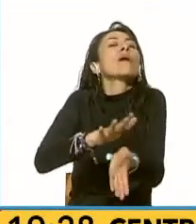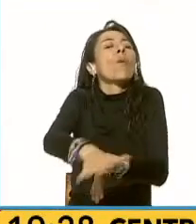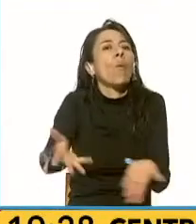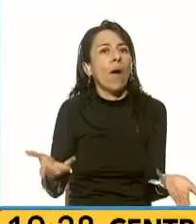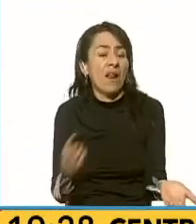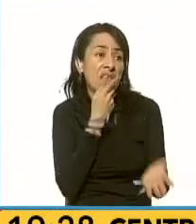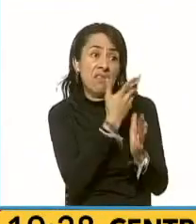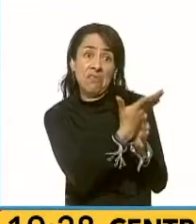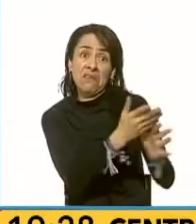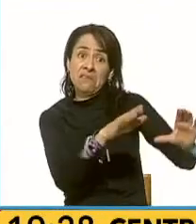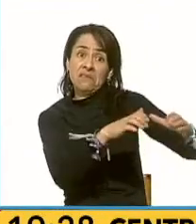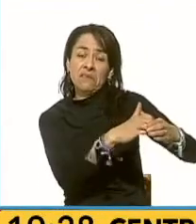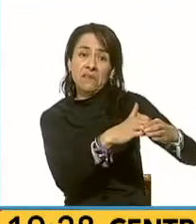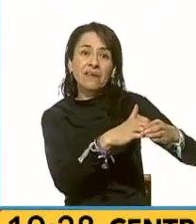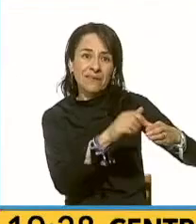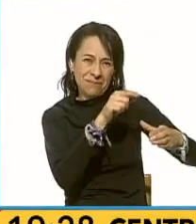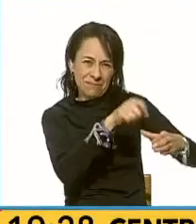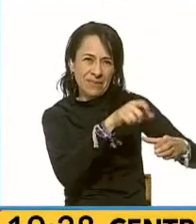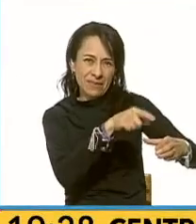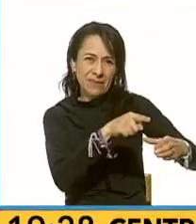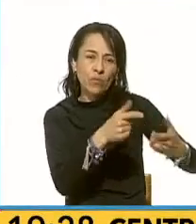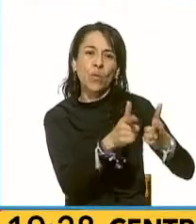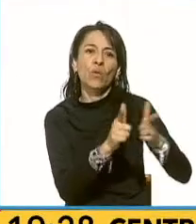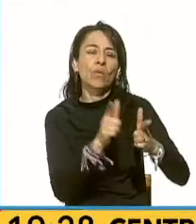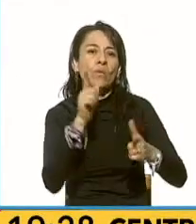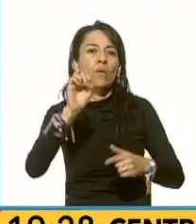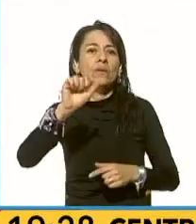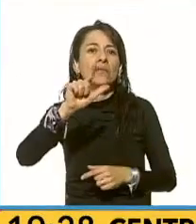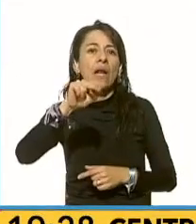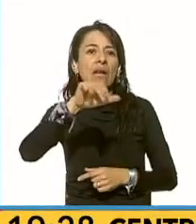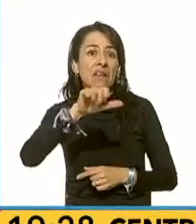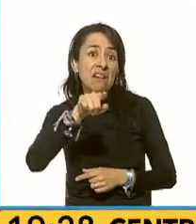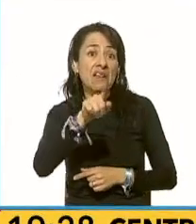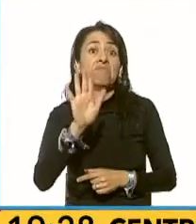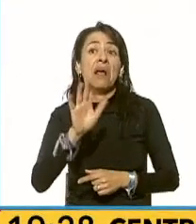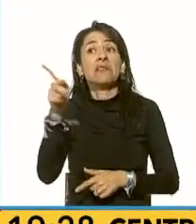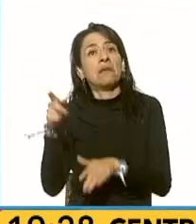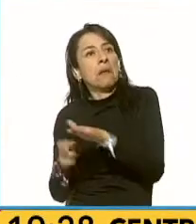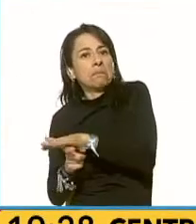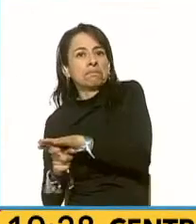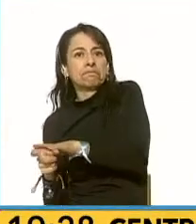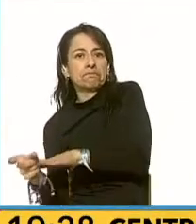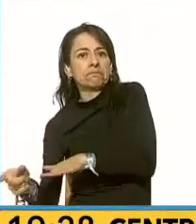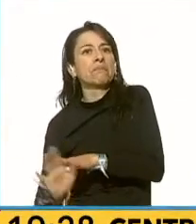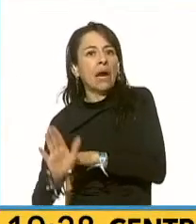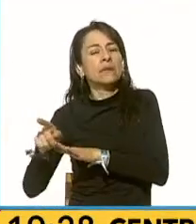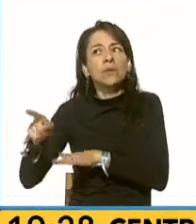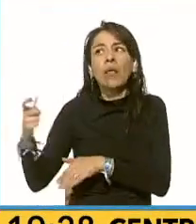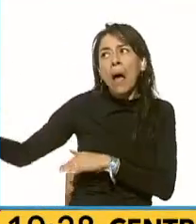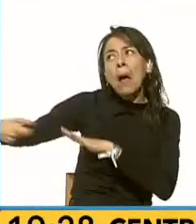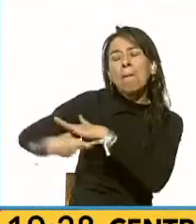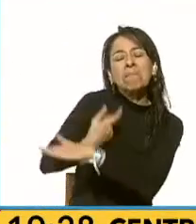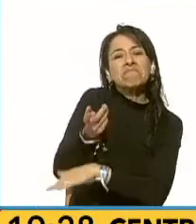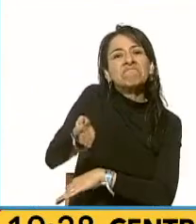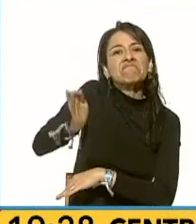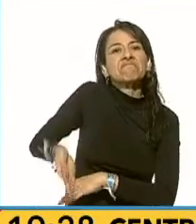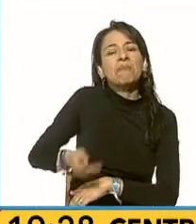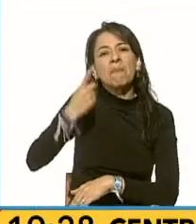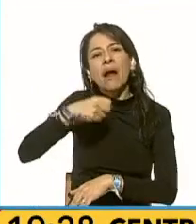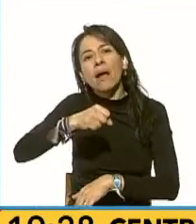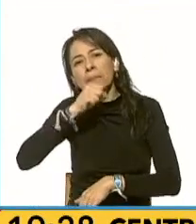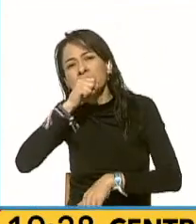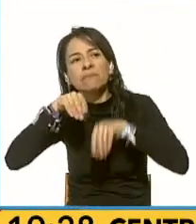dice Grupo Salinas que fue una acción concertada y que además supuestamente les pagaron a ustedes por hacer una campaña.